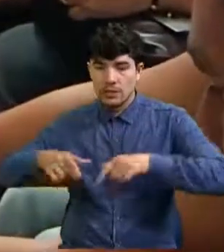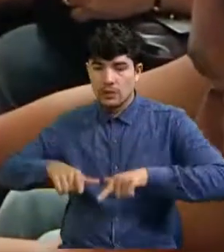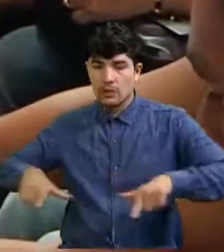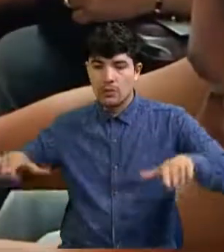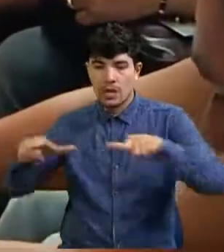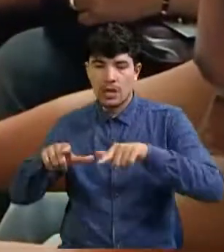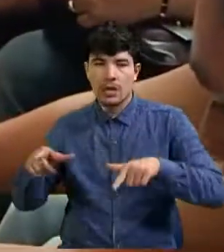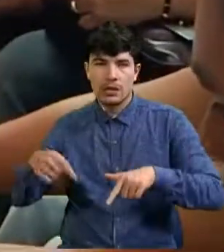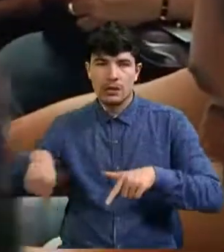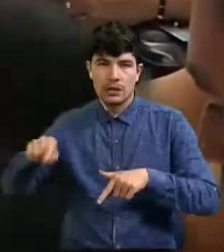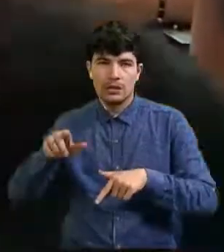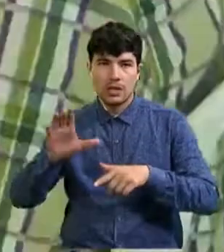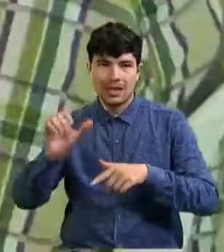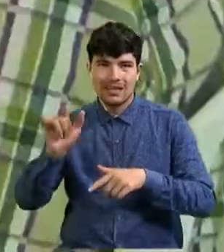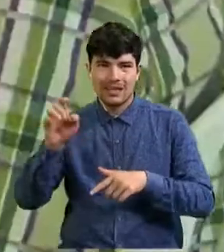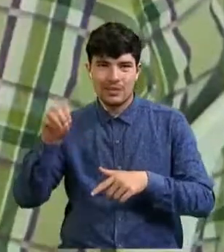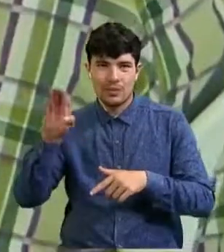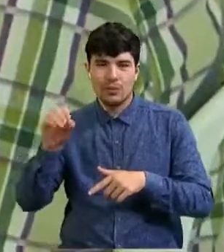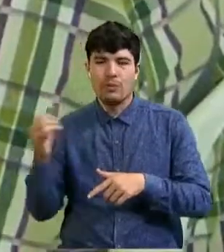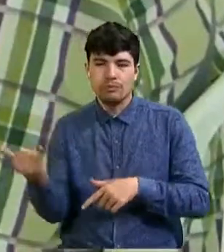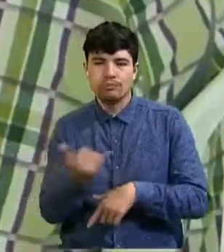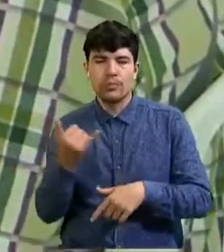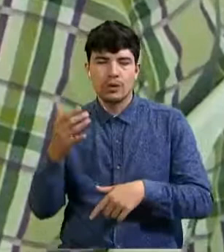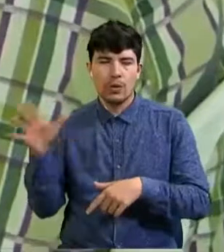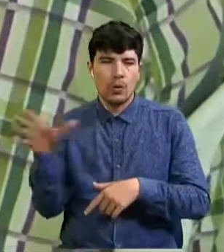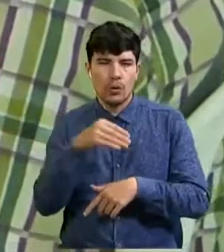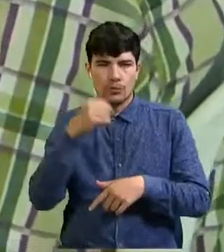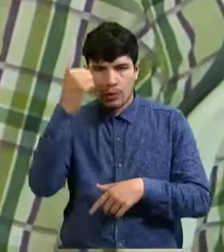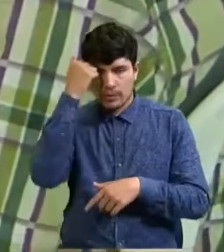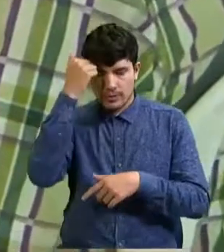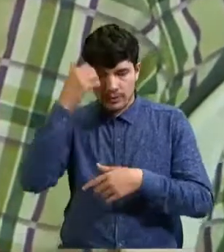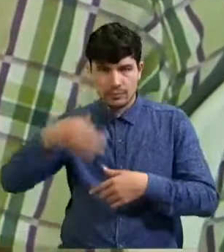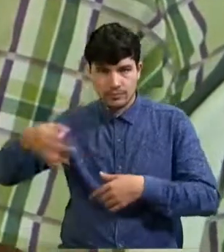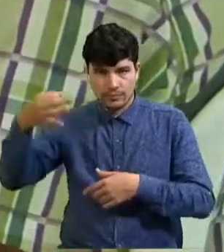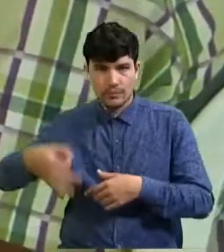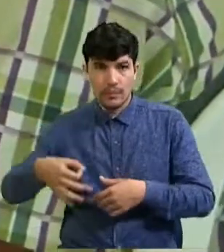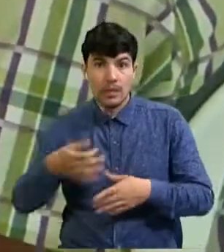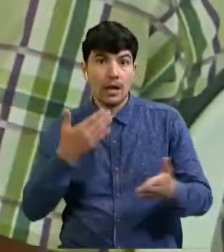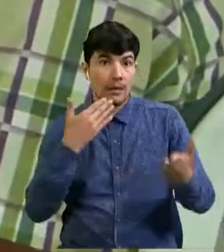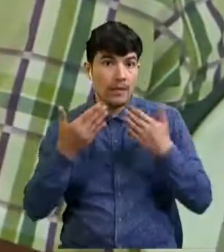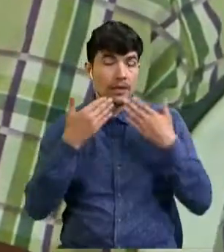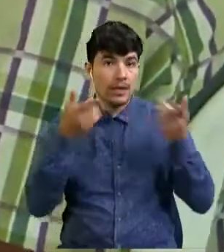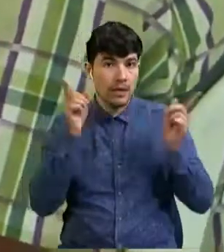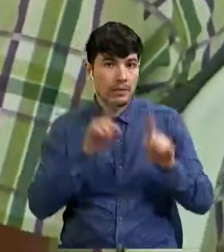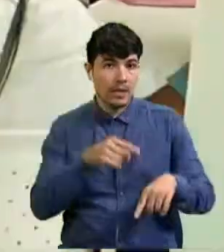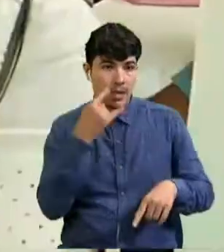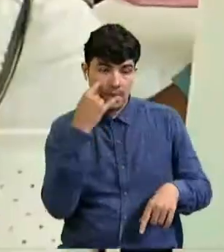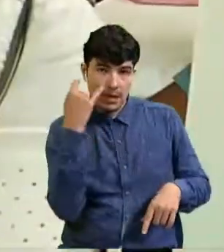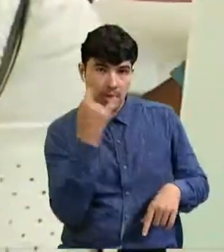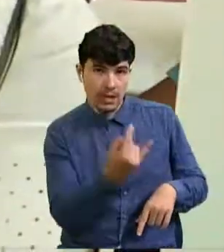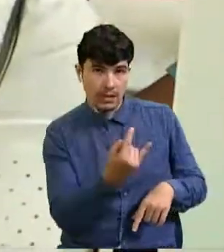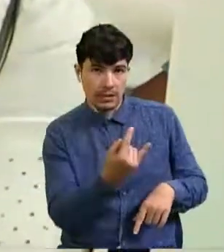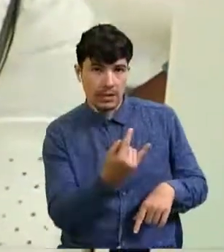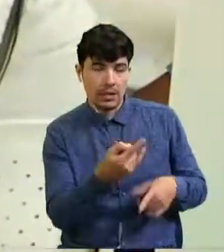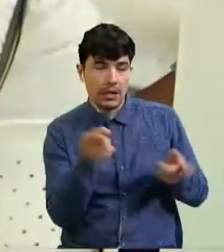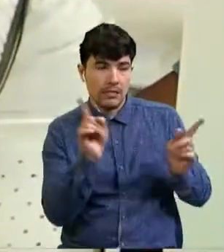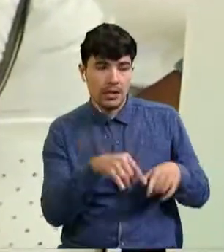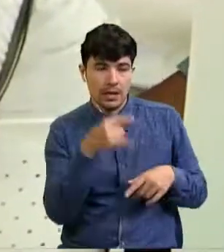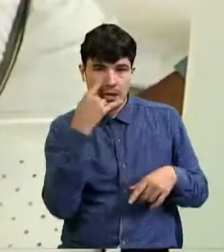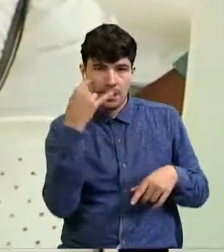catatumbo entretanto los líderes campesinos han mostrado también un marcado interés en los temas relacionados con la precaria prestación de los servicios de